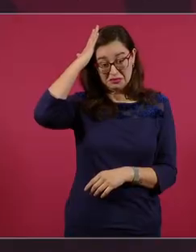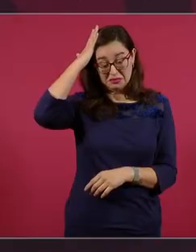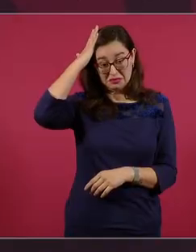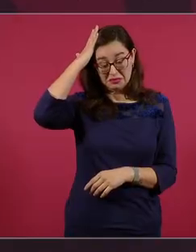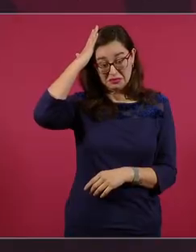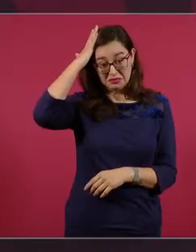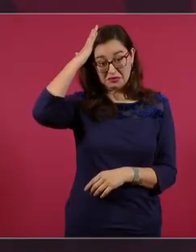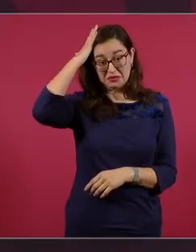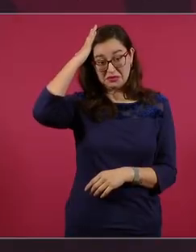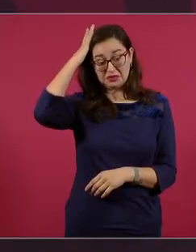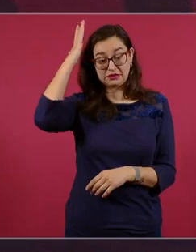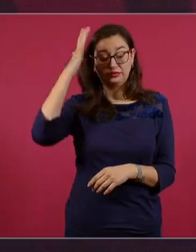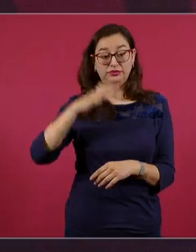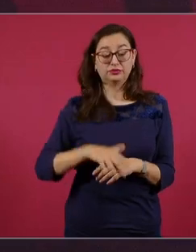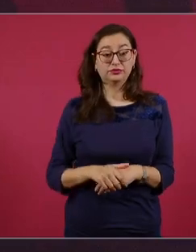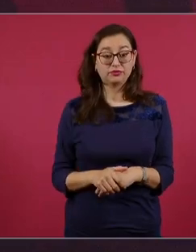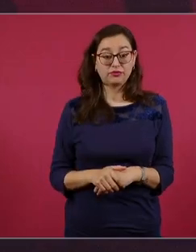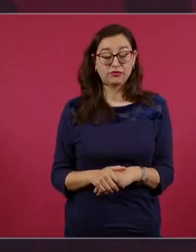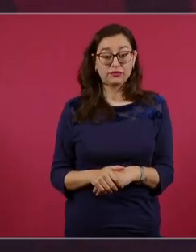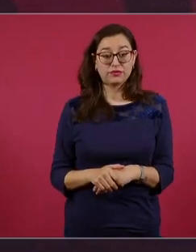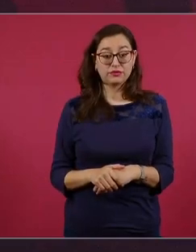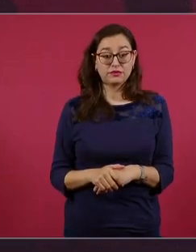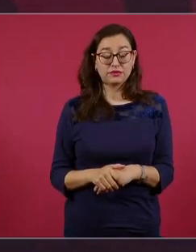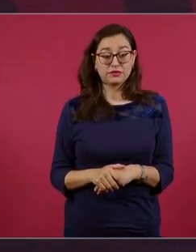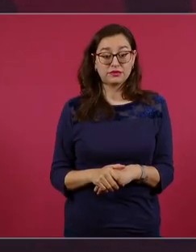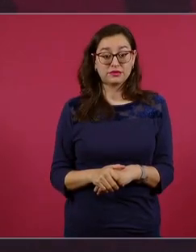que no pueden